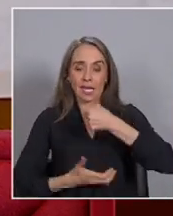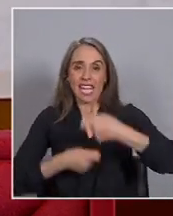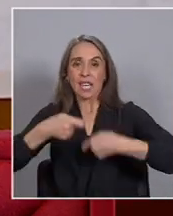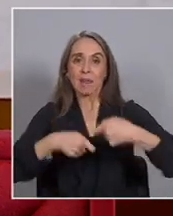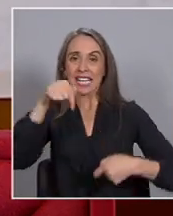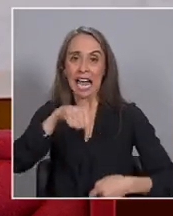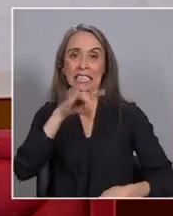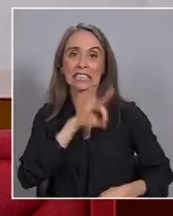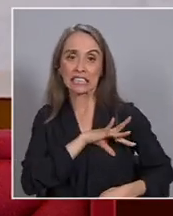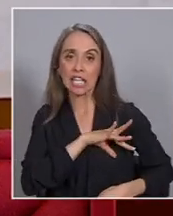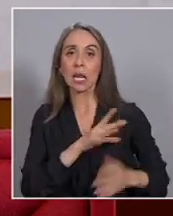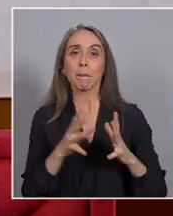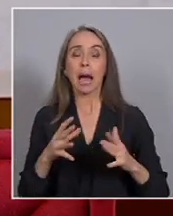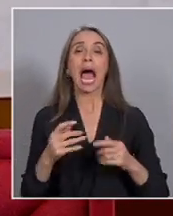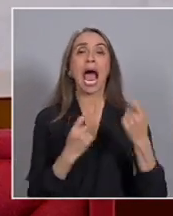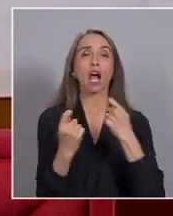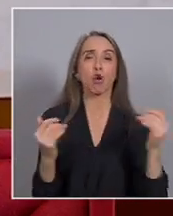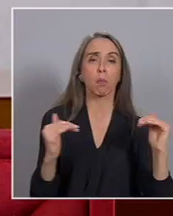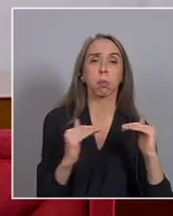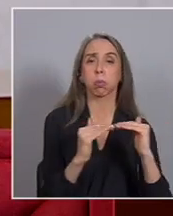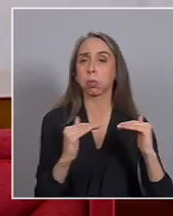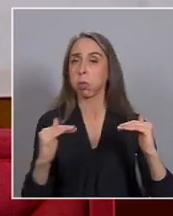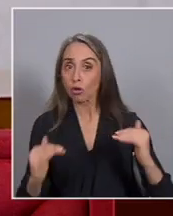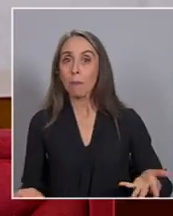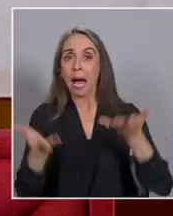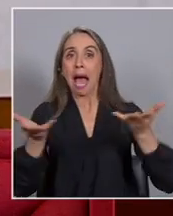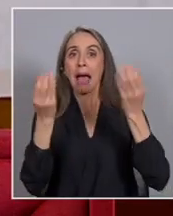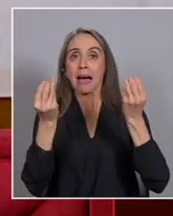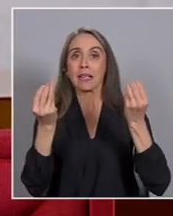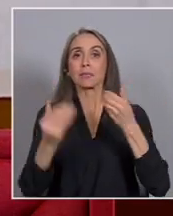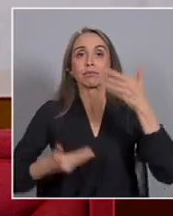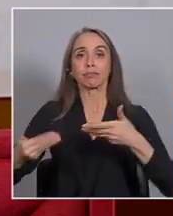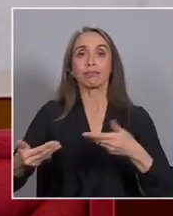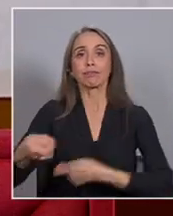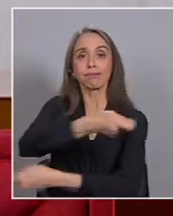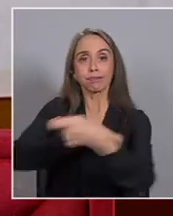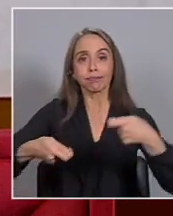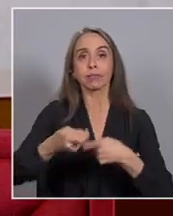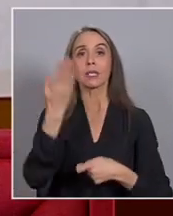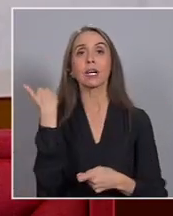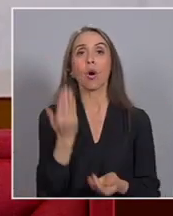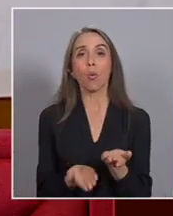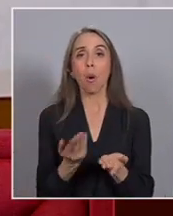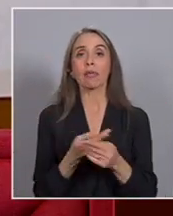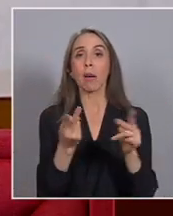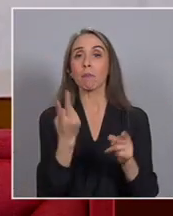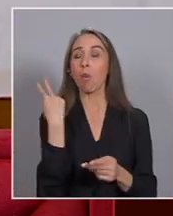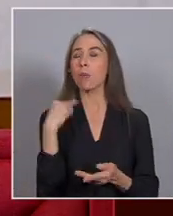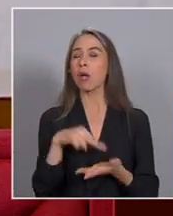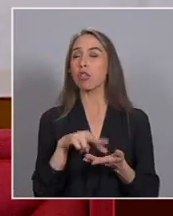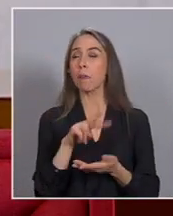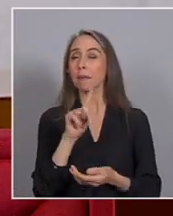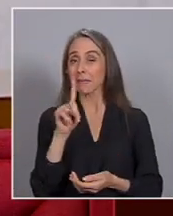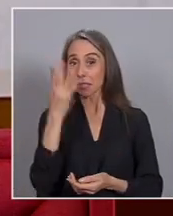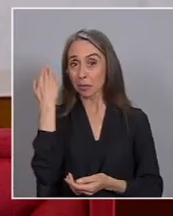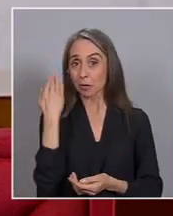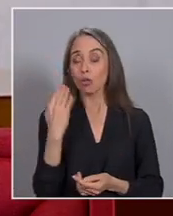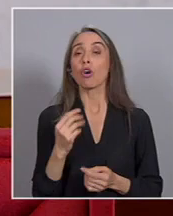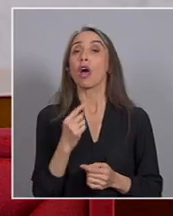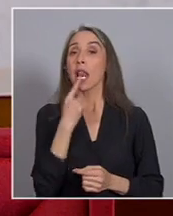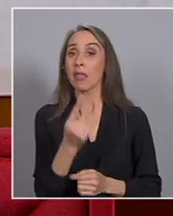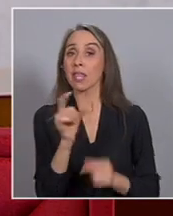patria, generar mayor dinamismo en la economía. En la pasada cuenta pública le presenté al país dos grandes